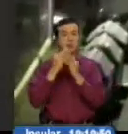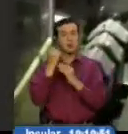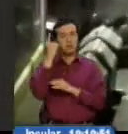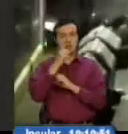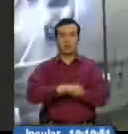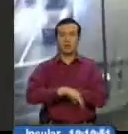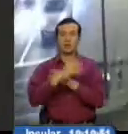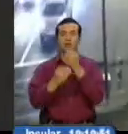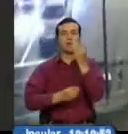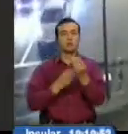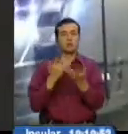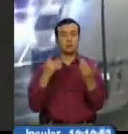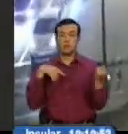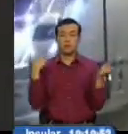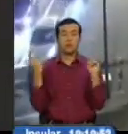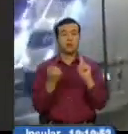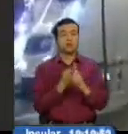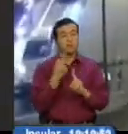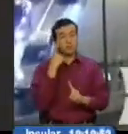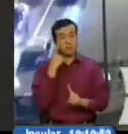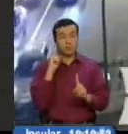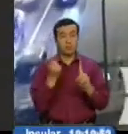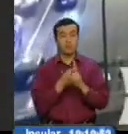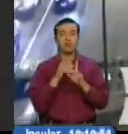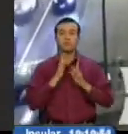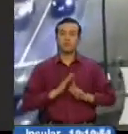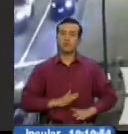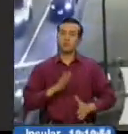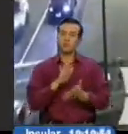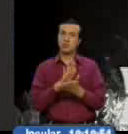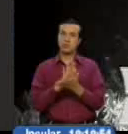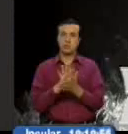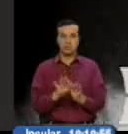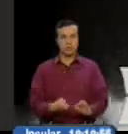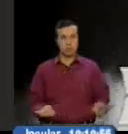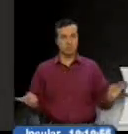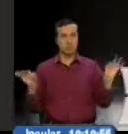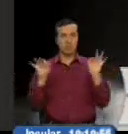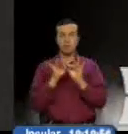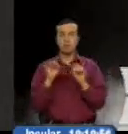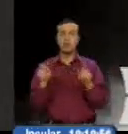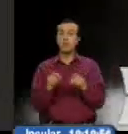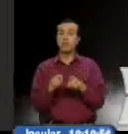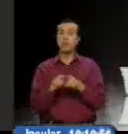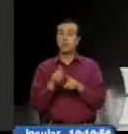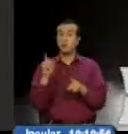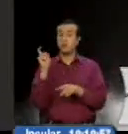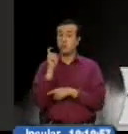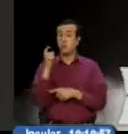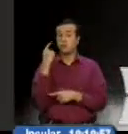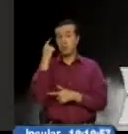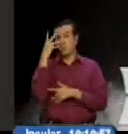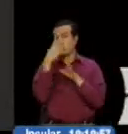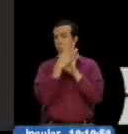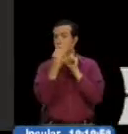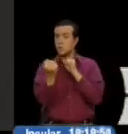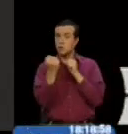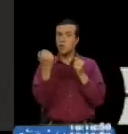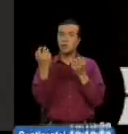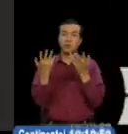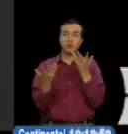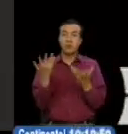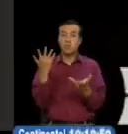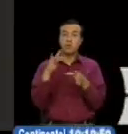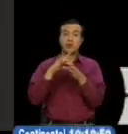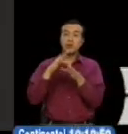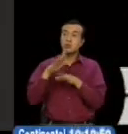cómo responder. En primera instancia, la calma es vital. Y paralelamente, es necesario entender la situación de posibles